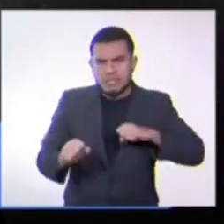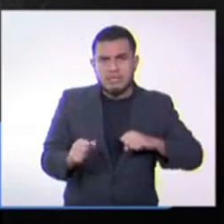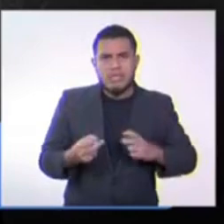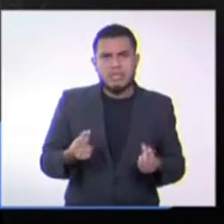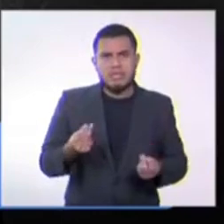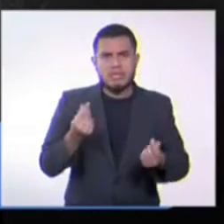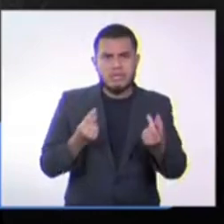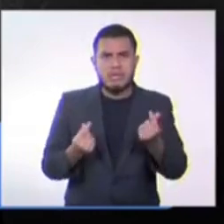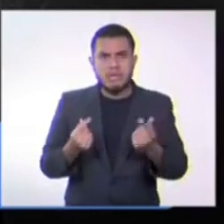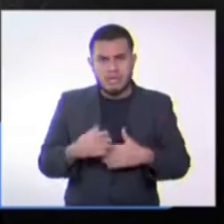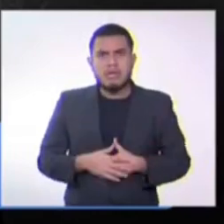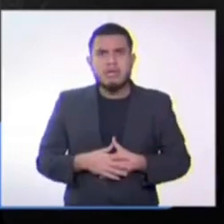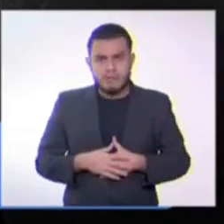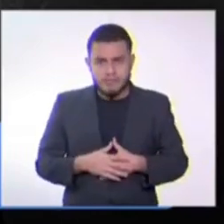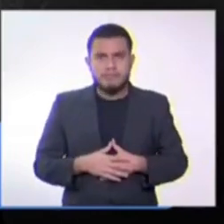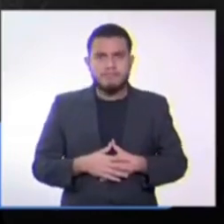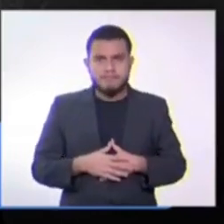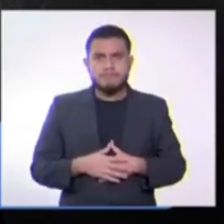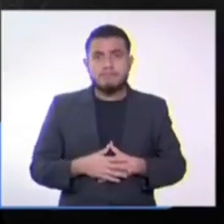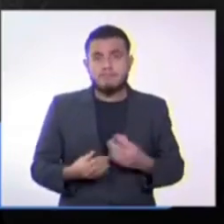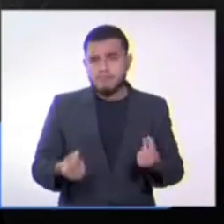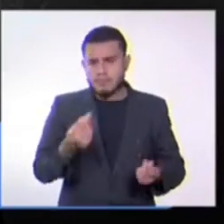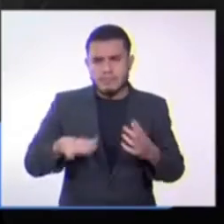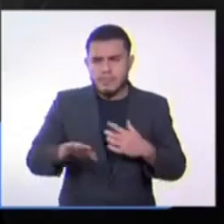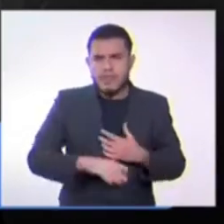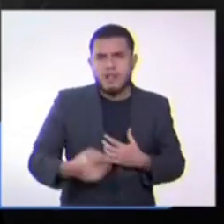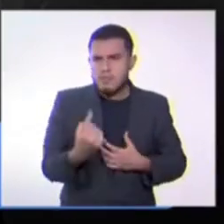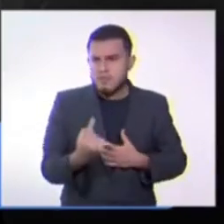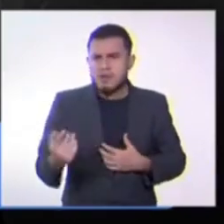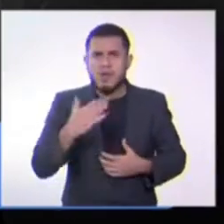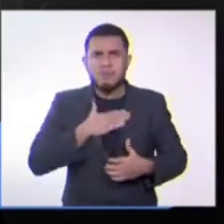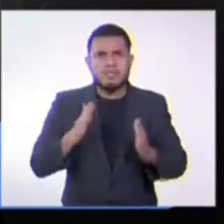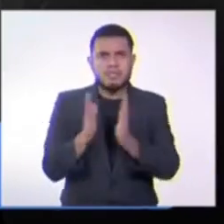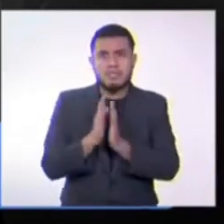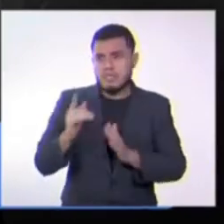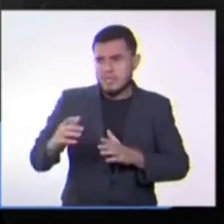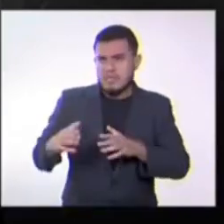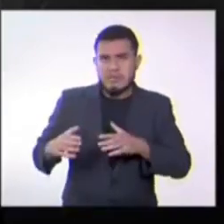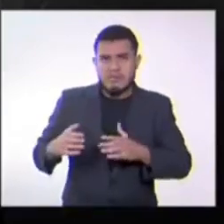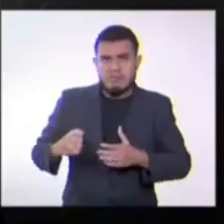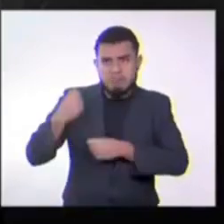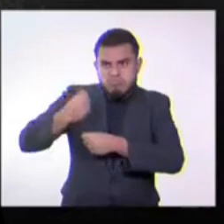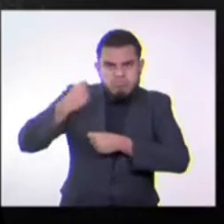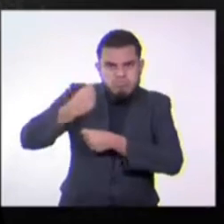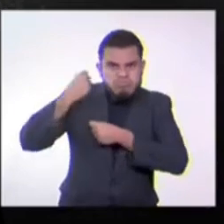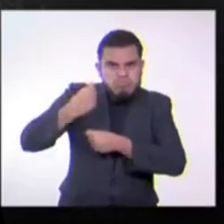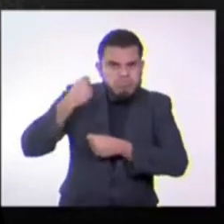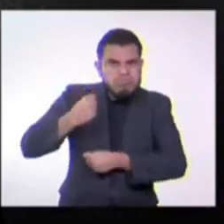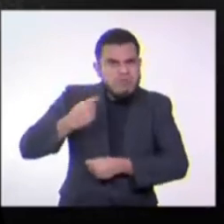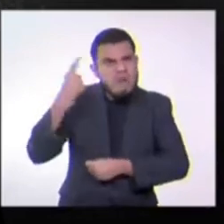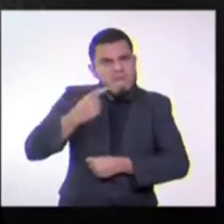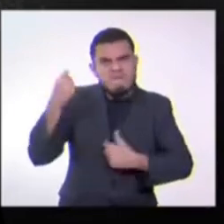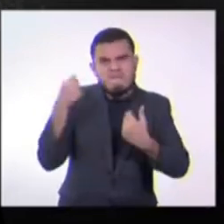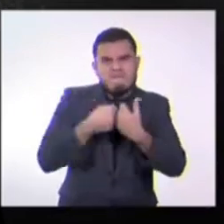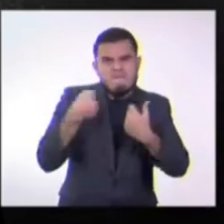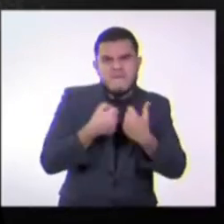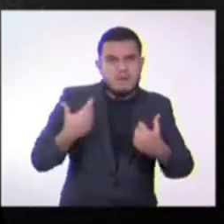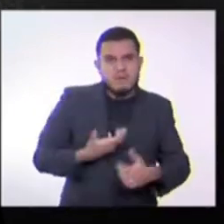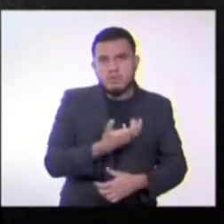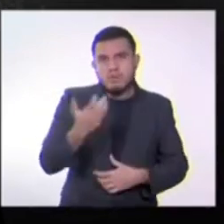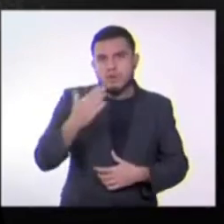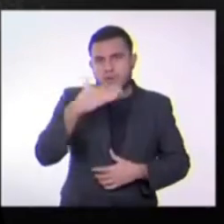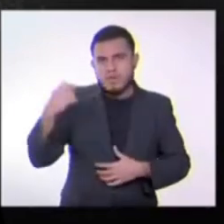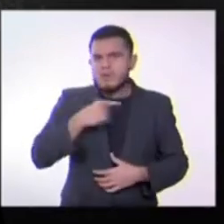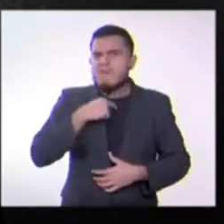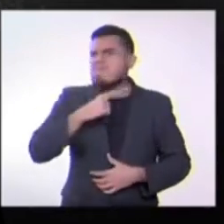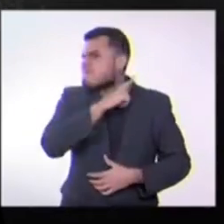etc. Tantas cosas que la gente me exigía y que llevó a un levantamiento en cadena por todo el occidente del país. Tuve que dar la orden de